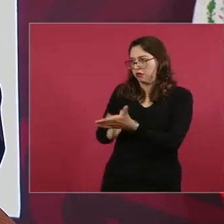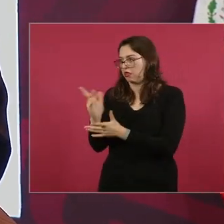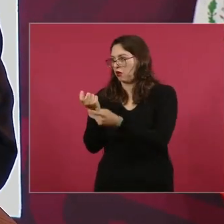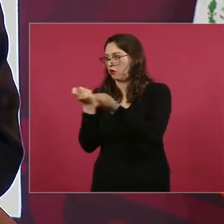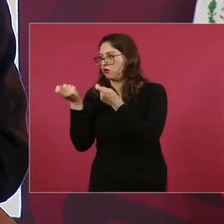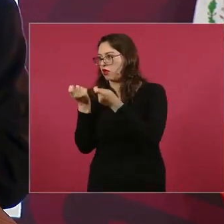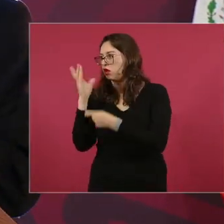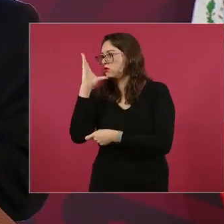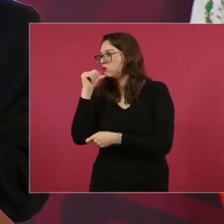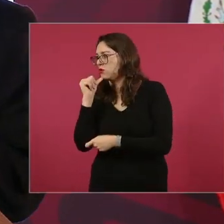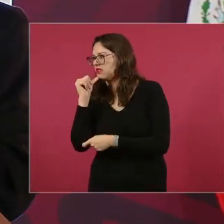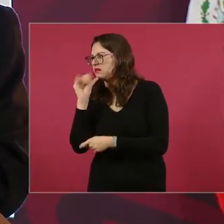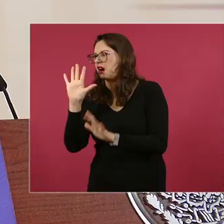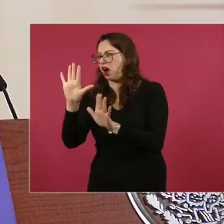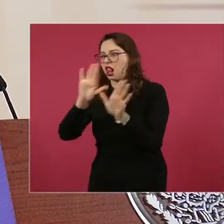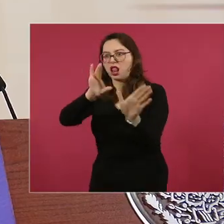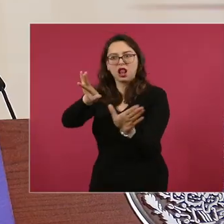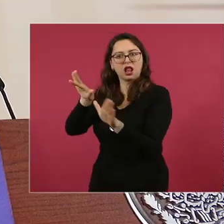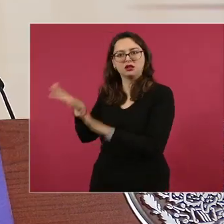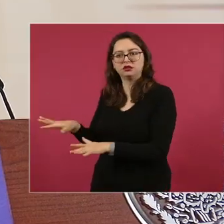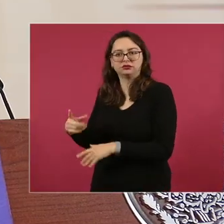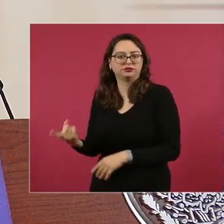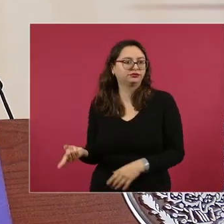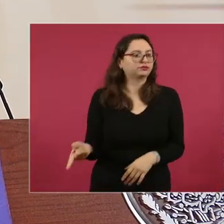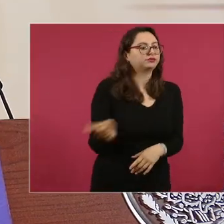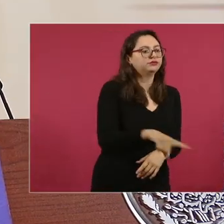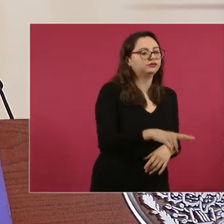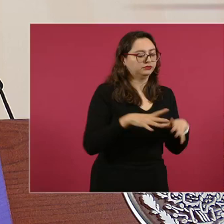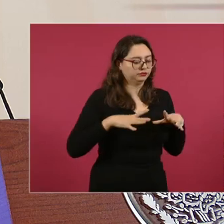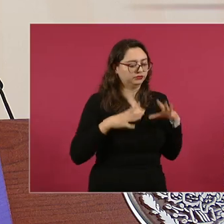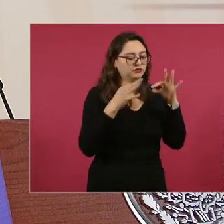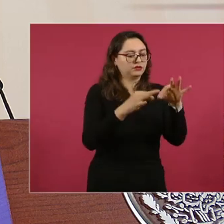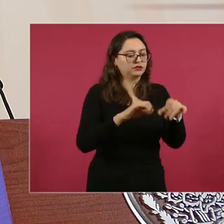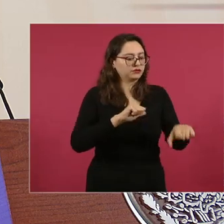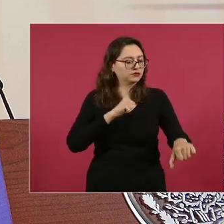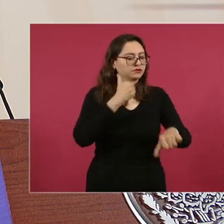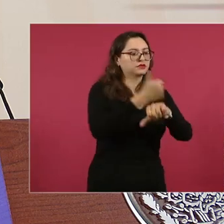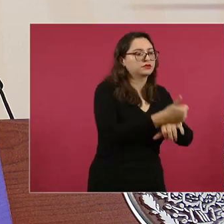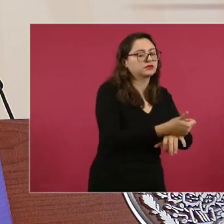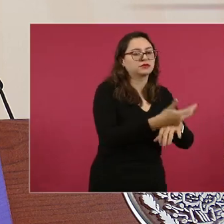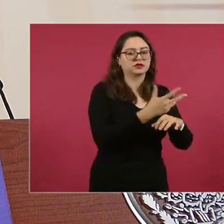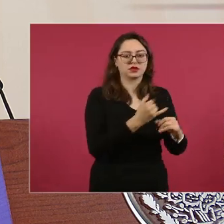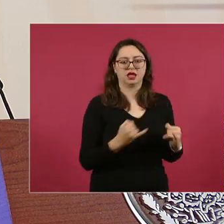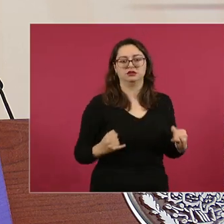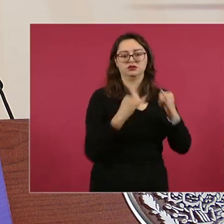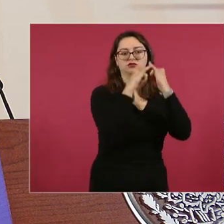de los medios de comunicación. Y para eso, ¿qué mejor?